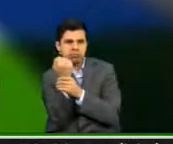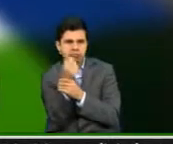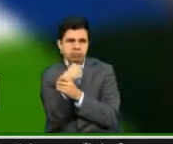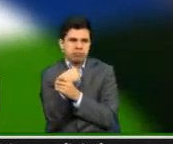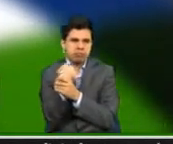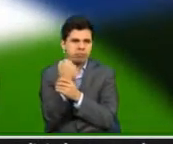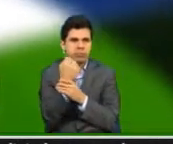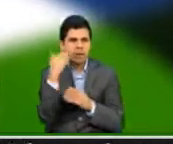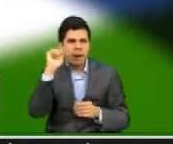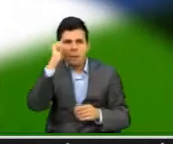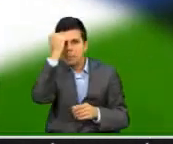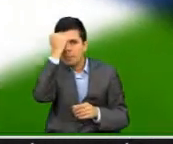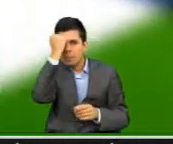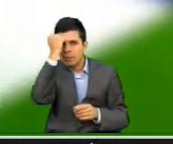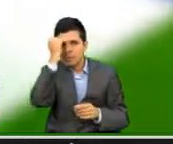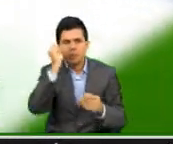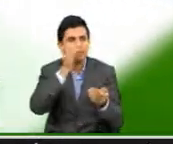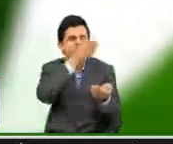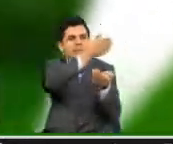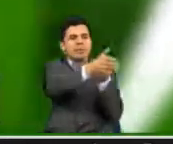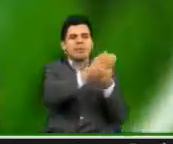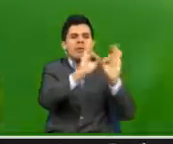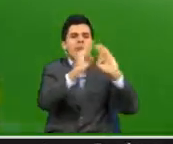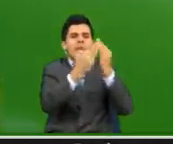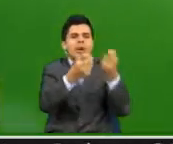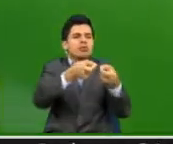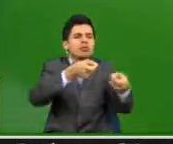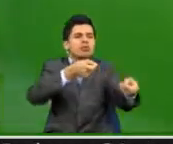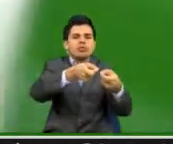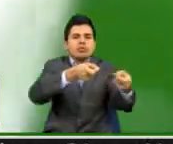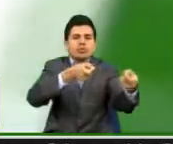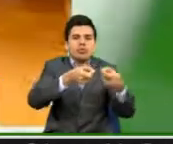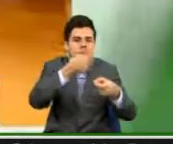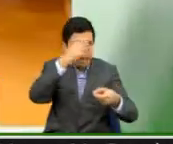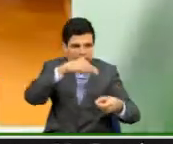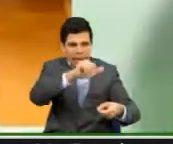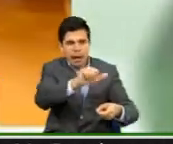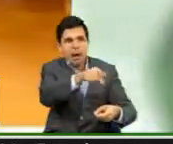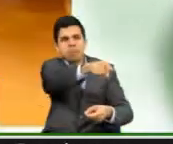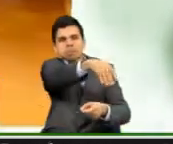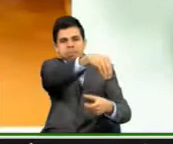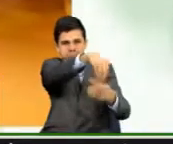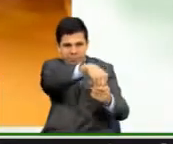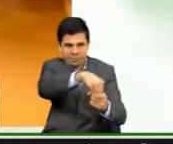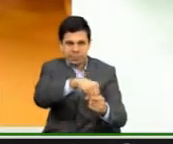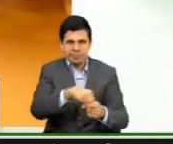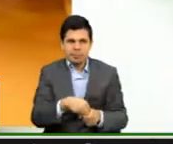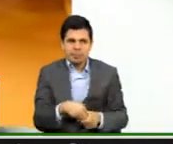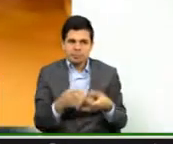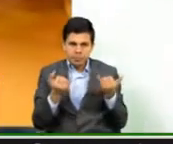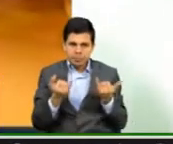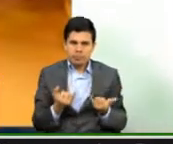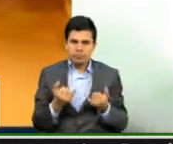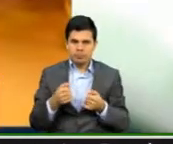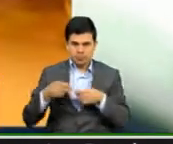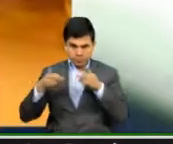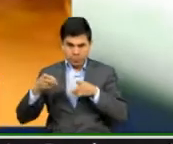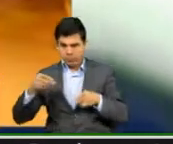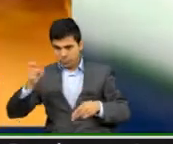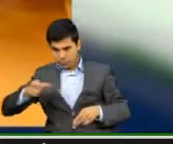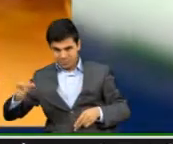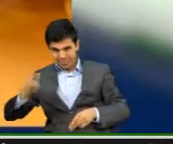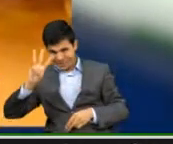persona iba llegando a la casa de una familiar a recoger a su hija y en el momento la abordaron